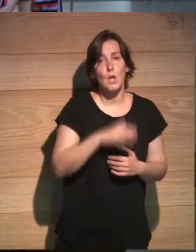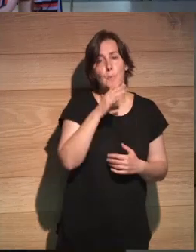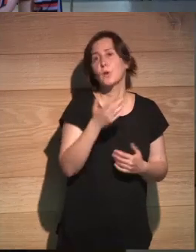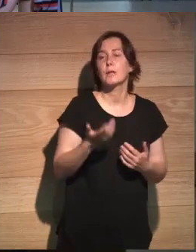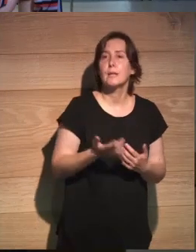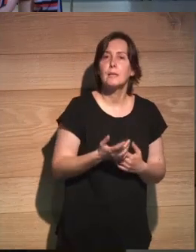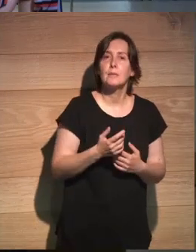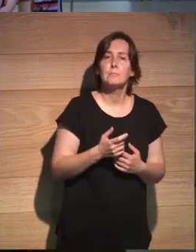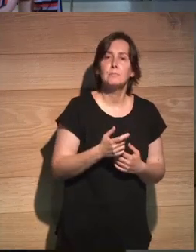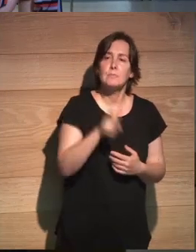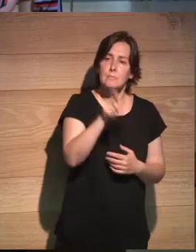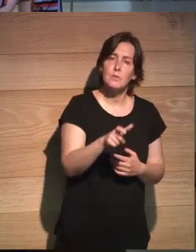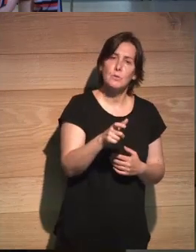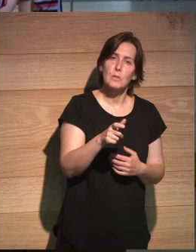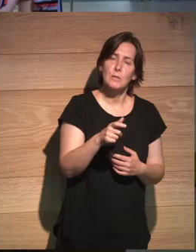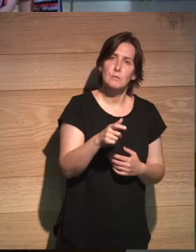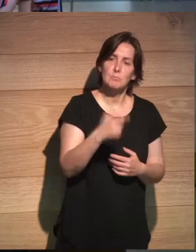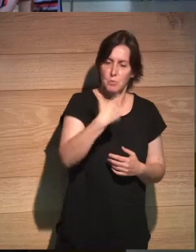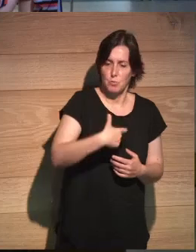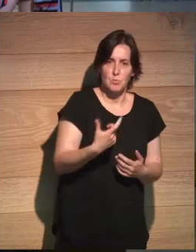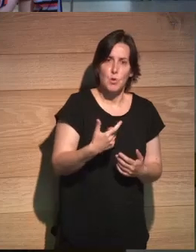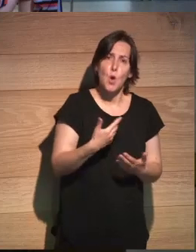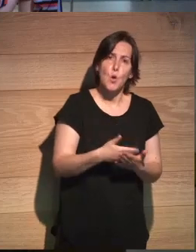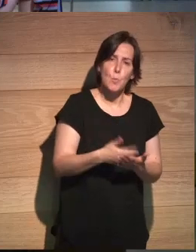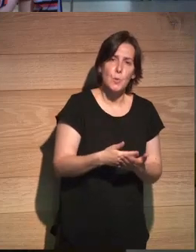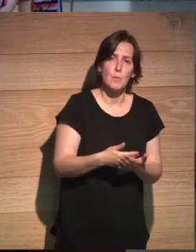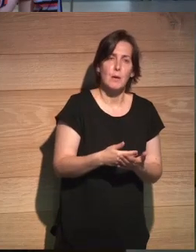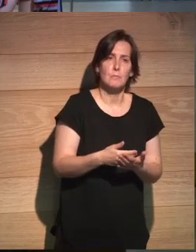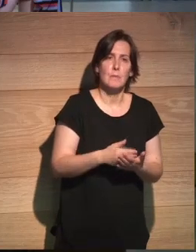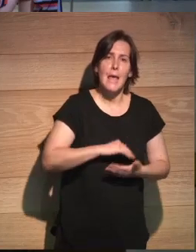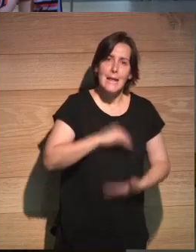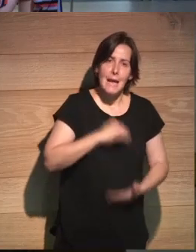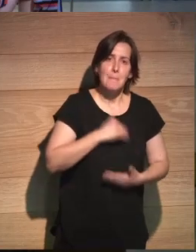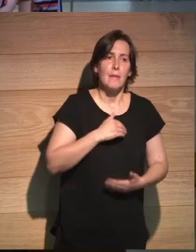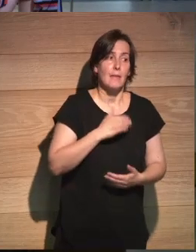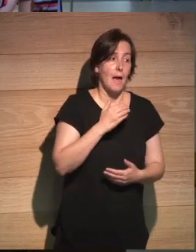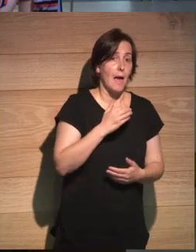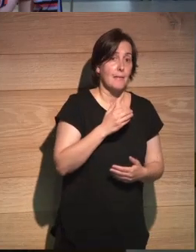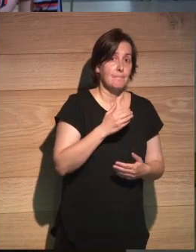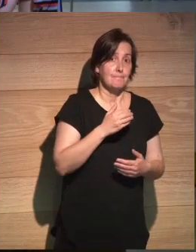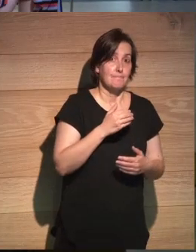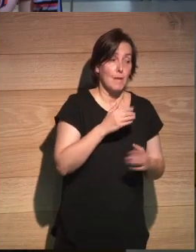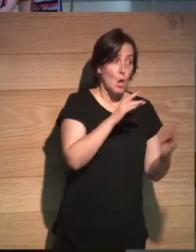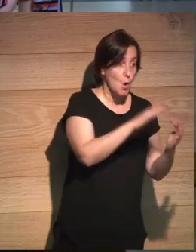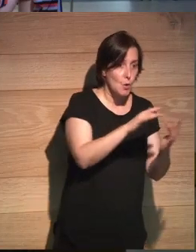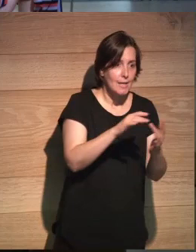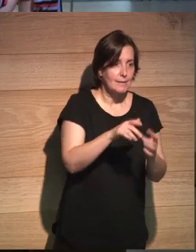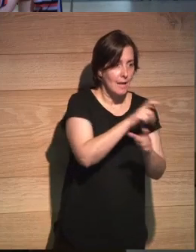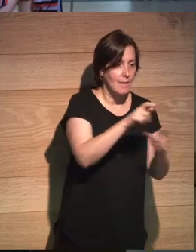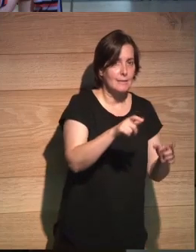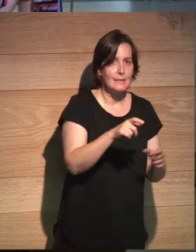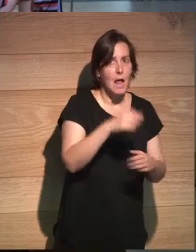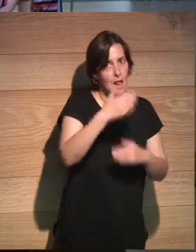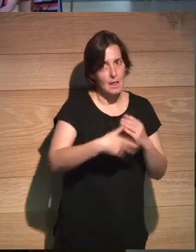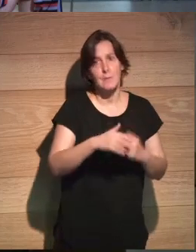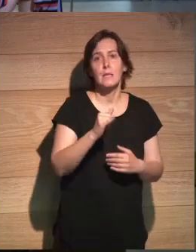uno lo que comprueba es que realmente su capacidad de incidir es muy limitada, su capacidad de llegar a la gente realmente es muy